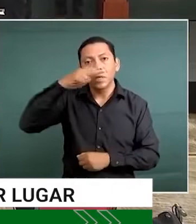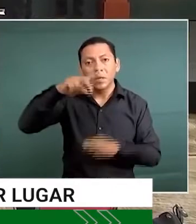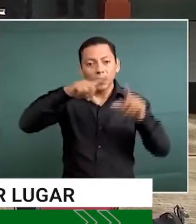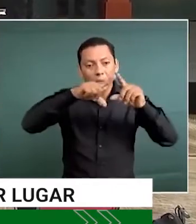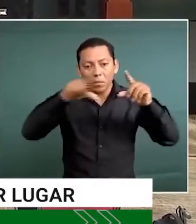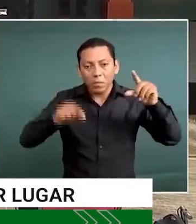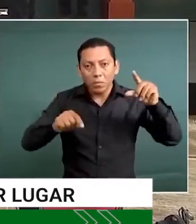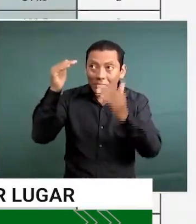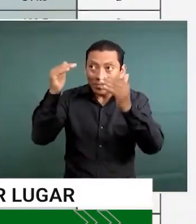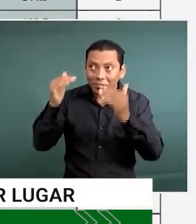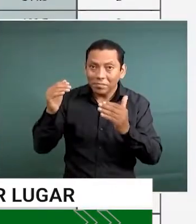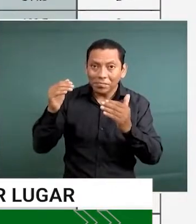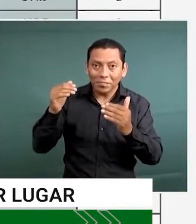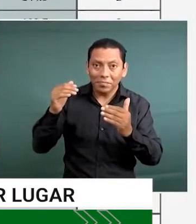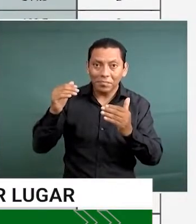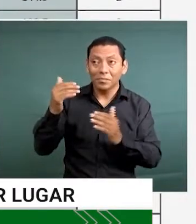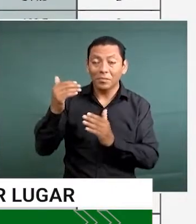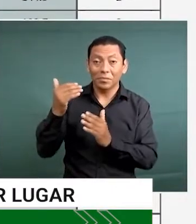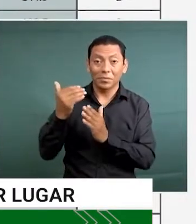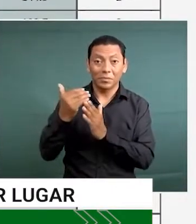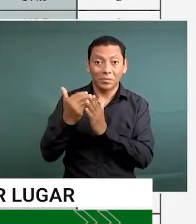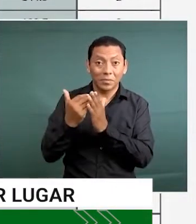lugar 18. Es